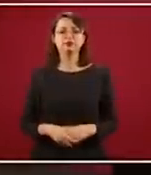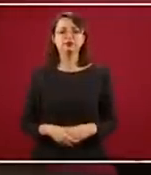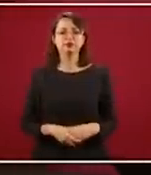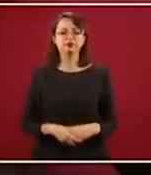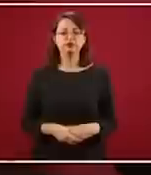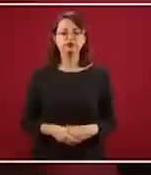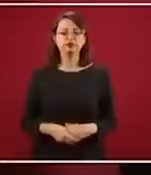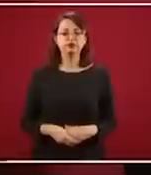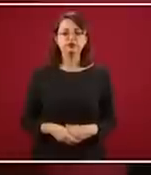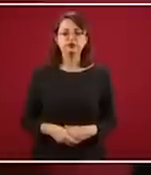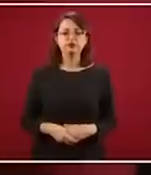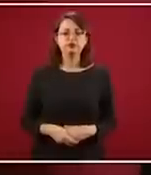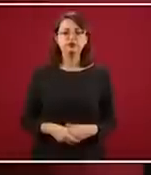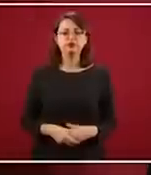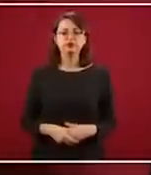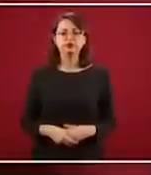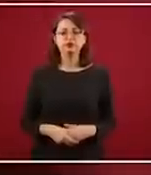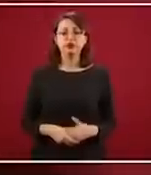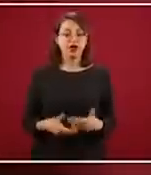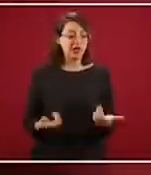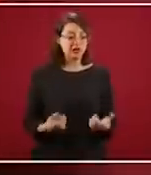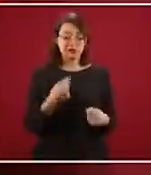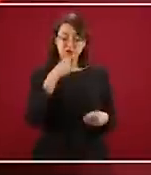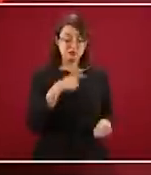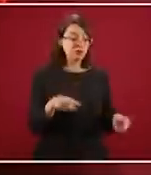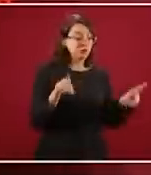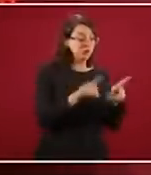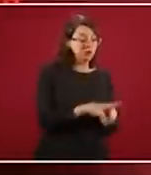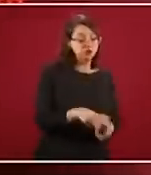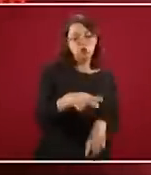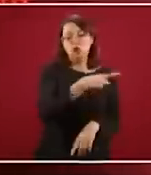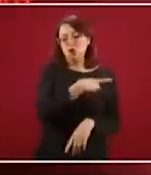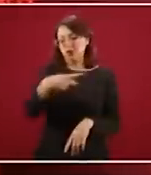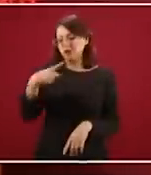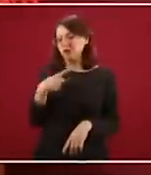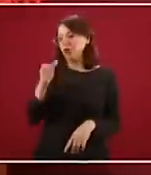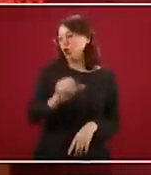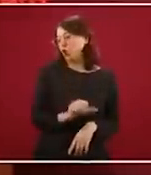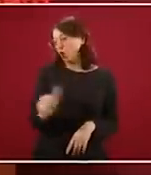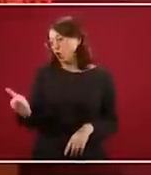Entonces, esto mismo es lo que queremos